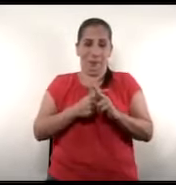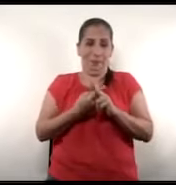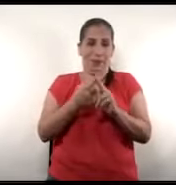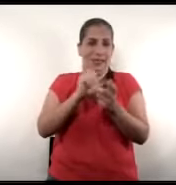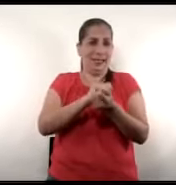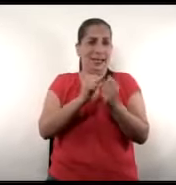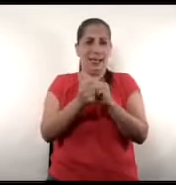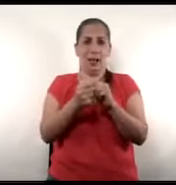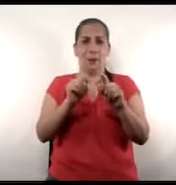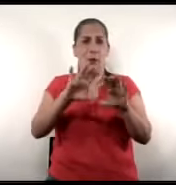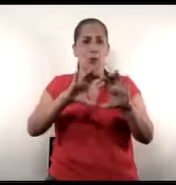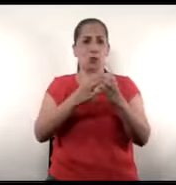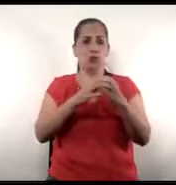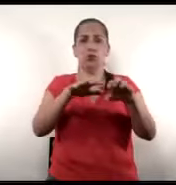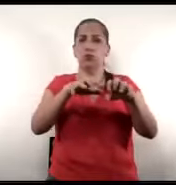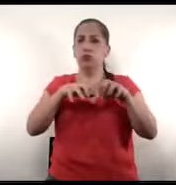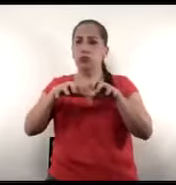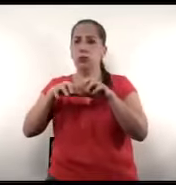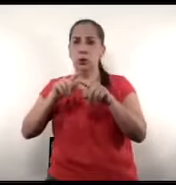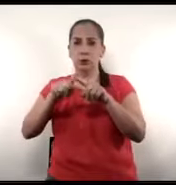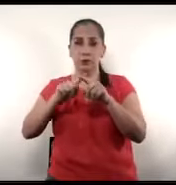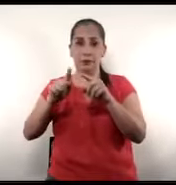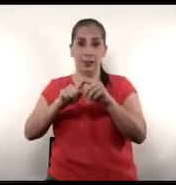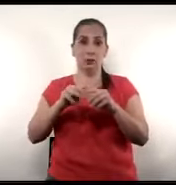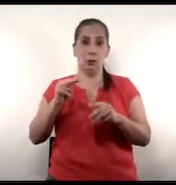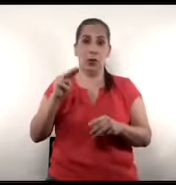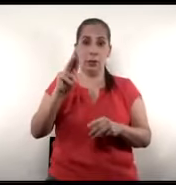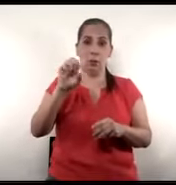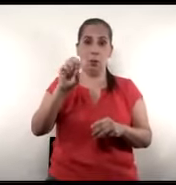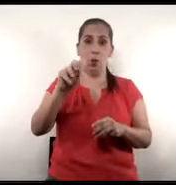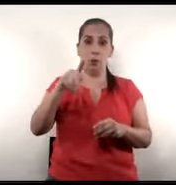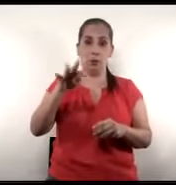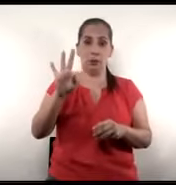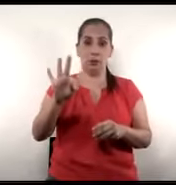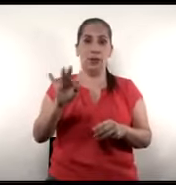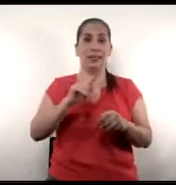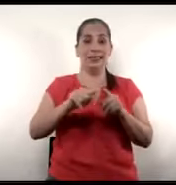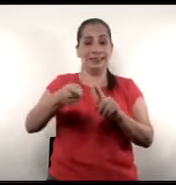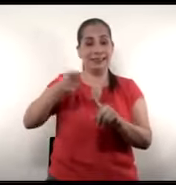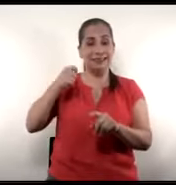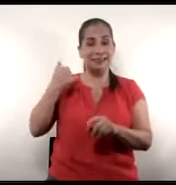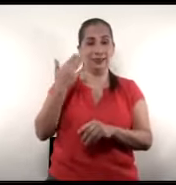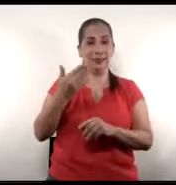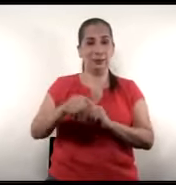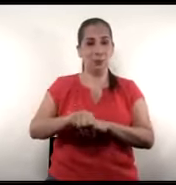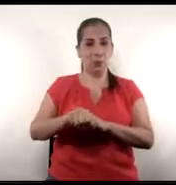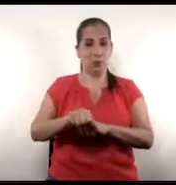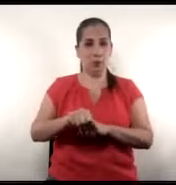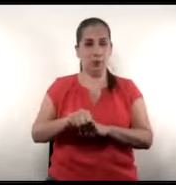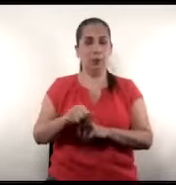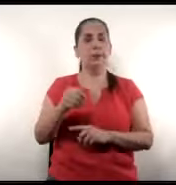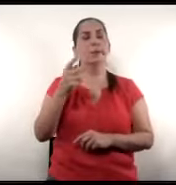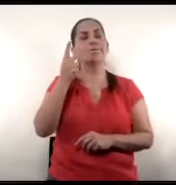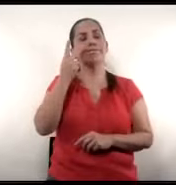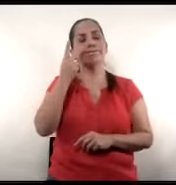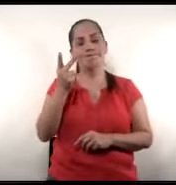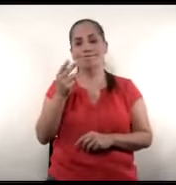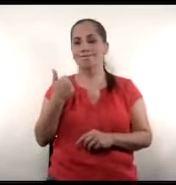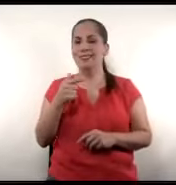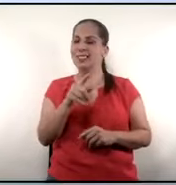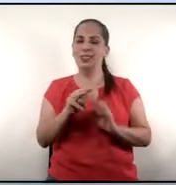los consejos en el Ministerio de Obras Públicas y Transportes. Y ya desde ese momento se veía que el